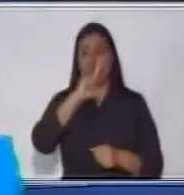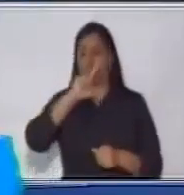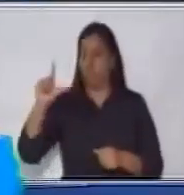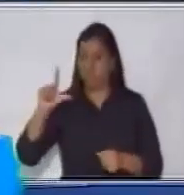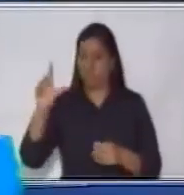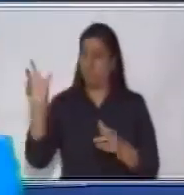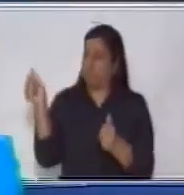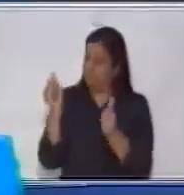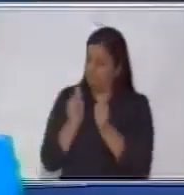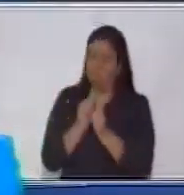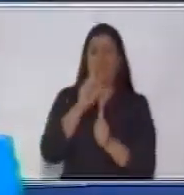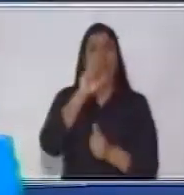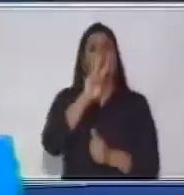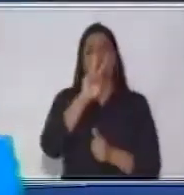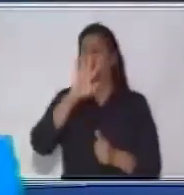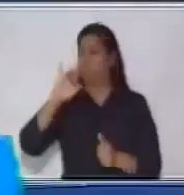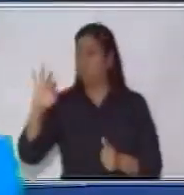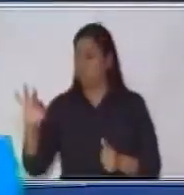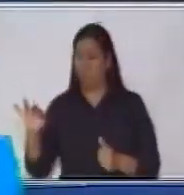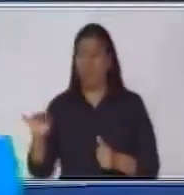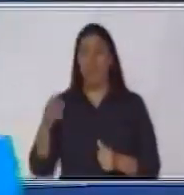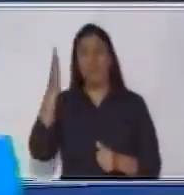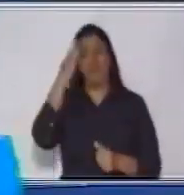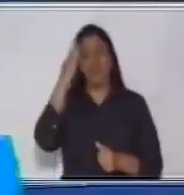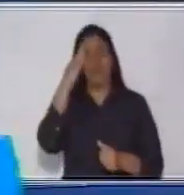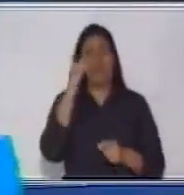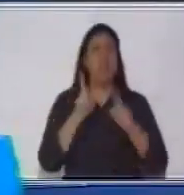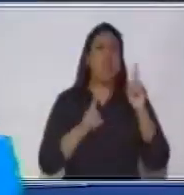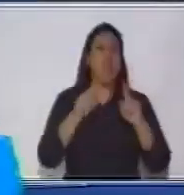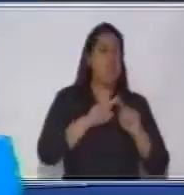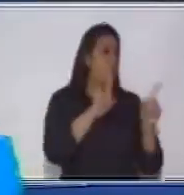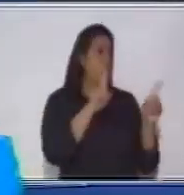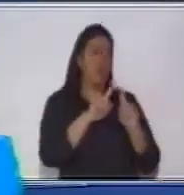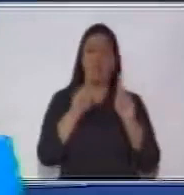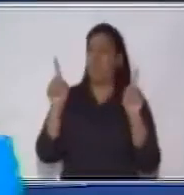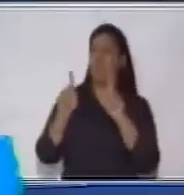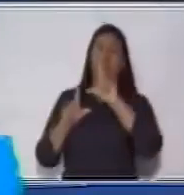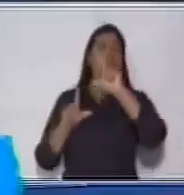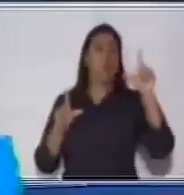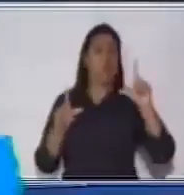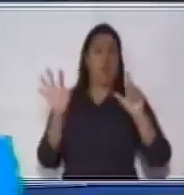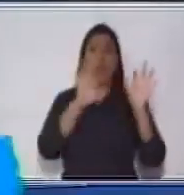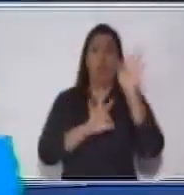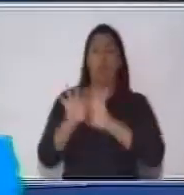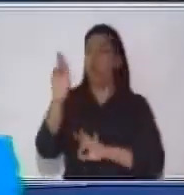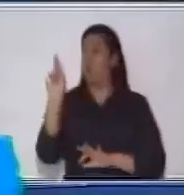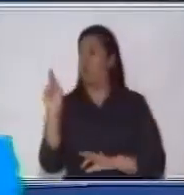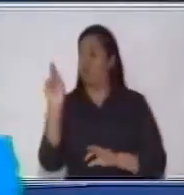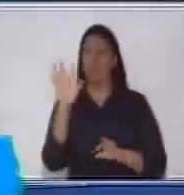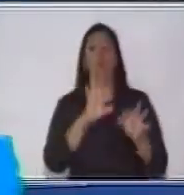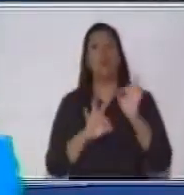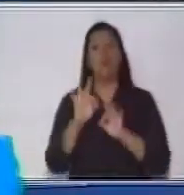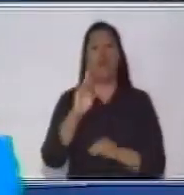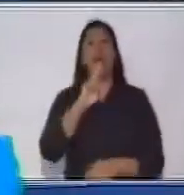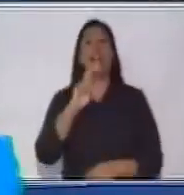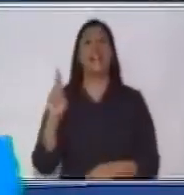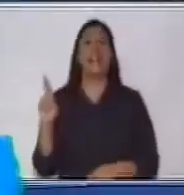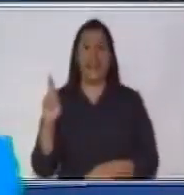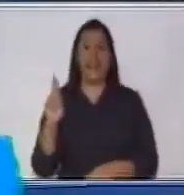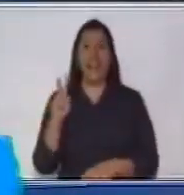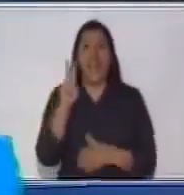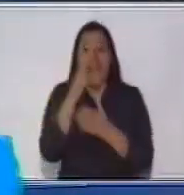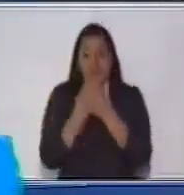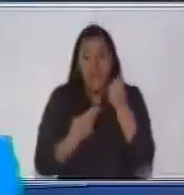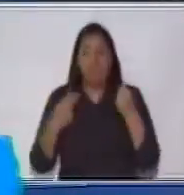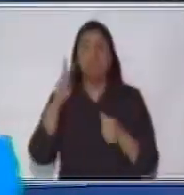vocales y hay que saber diferenciar entre si estamos usando la y o la y, el fonema r, que son dos r's